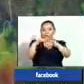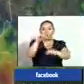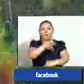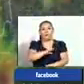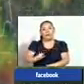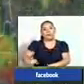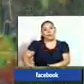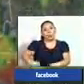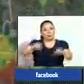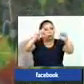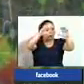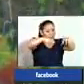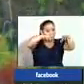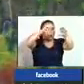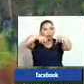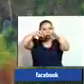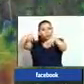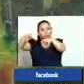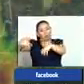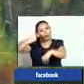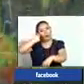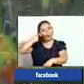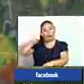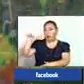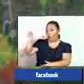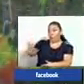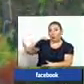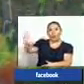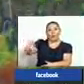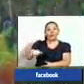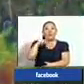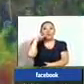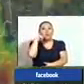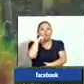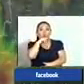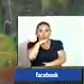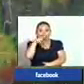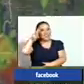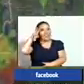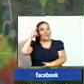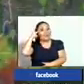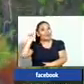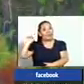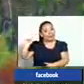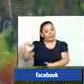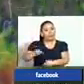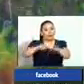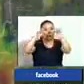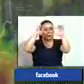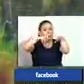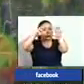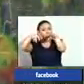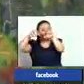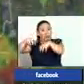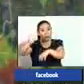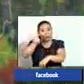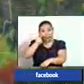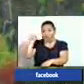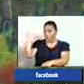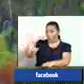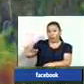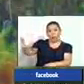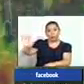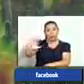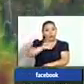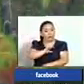nacional, porque por lo general cuando vemos este mapa, la parte roja es donde se están registrando lluvias y prácticamente esa parte roja cubre todo El Salvador.